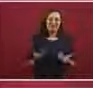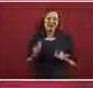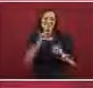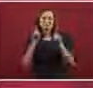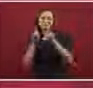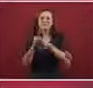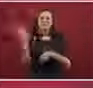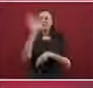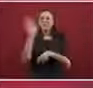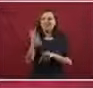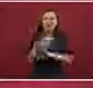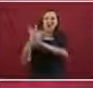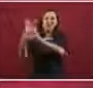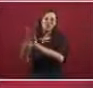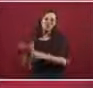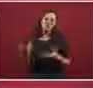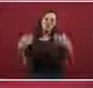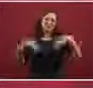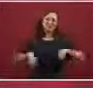insecticidas?